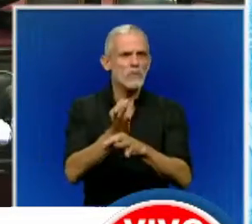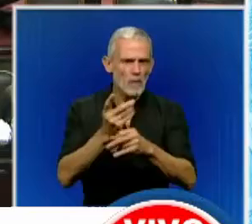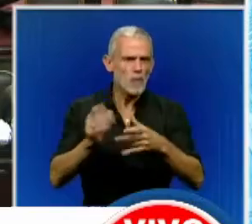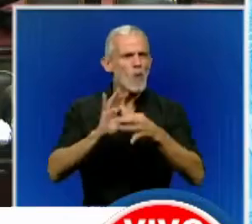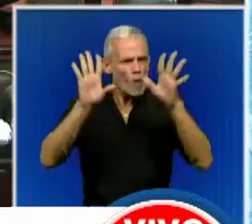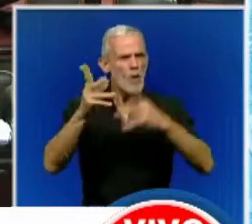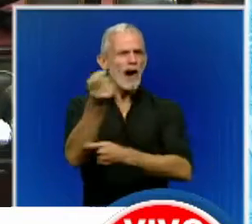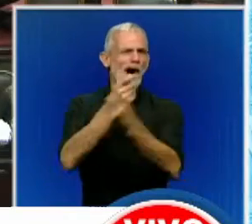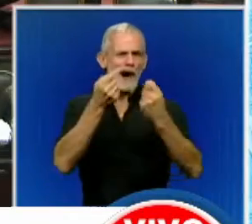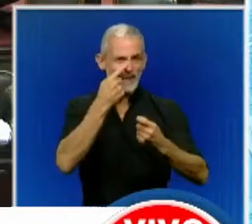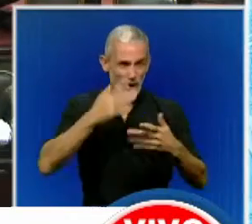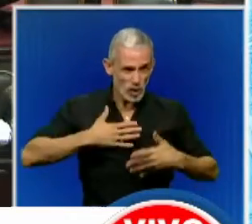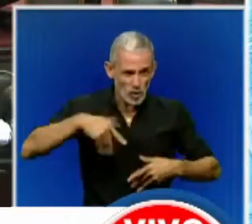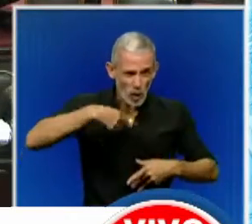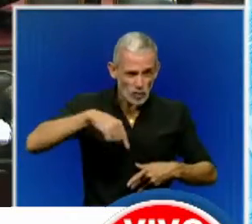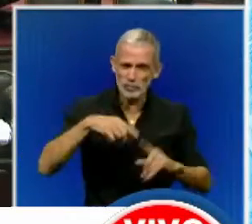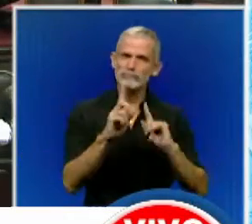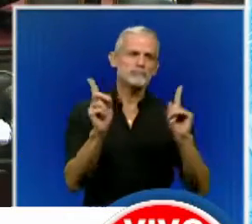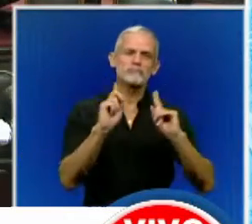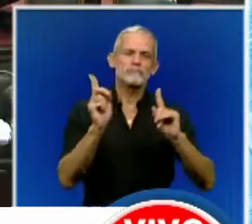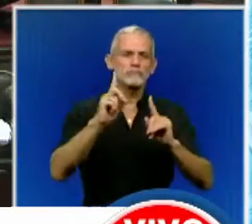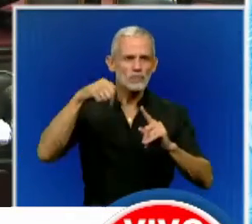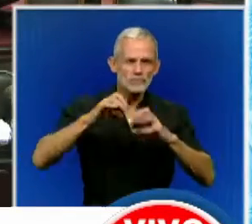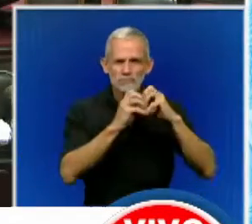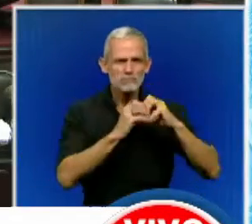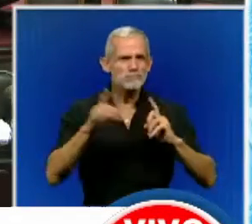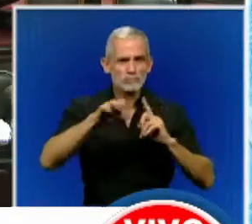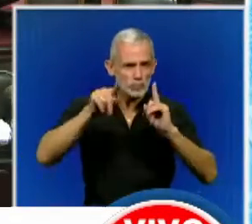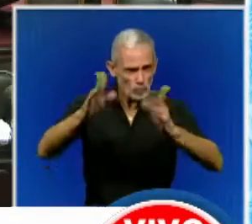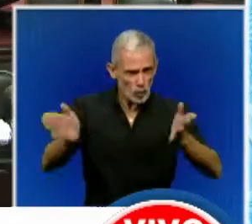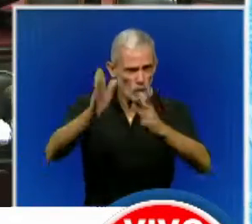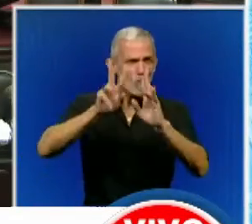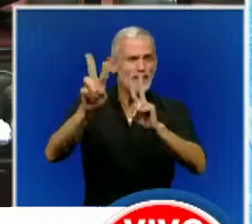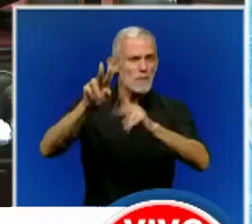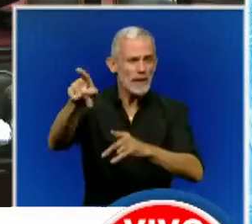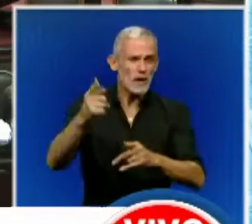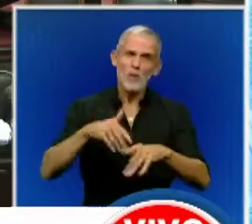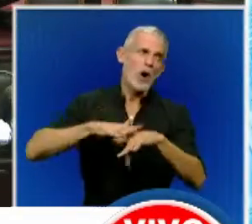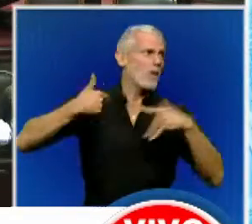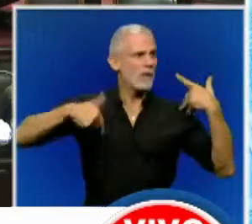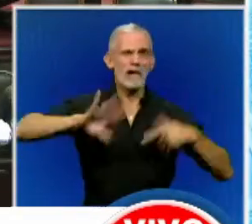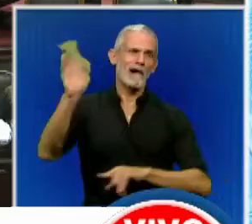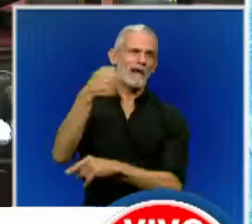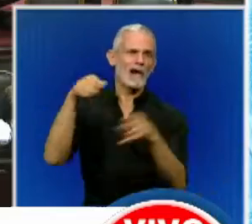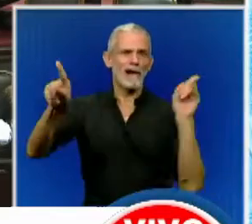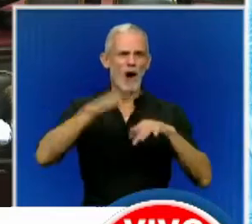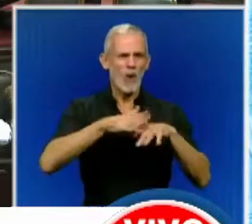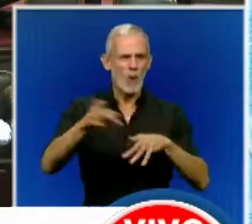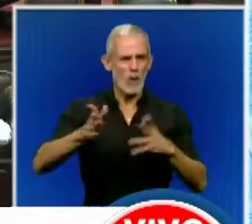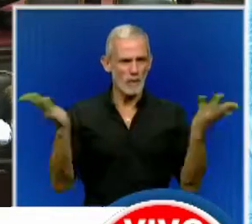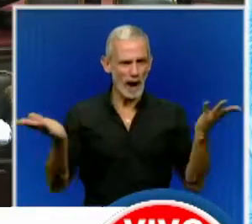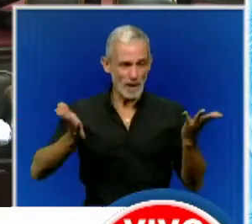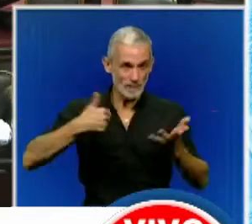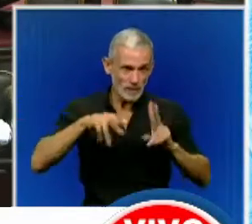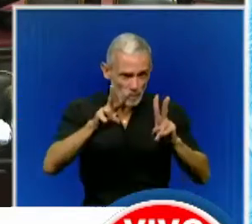la Argentina, pero no somos nosotros, no forma parte de este debate. Fueron ustedes que no se hacen cargo de lo que hicieron en la Argentina.